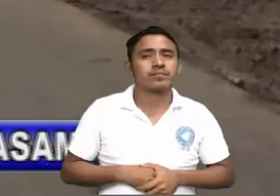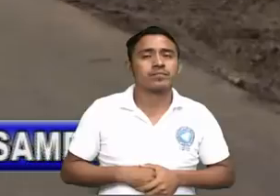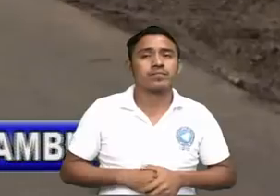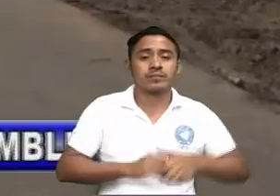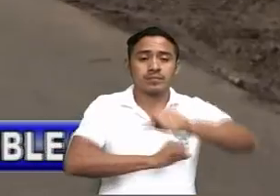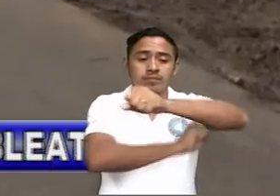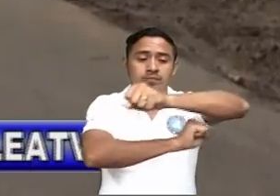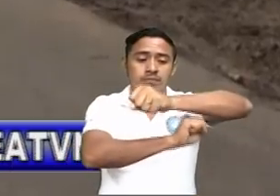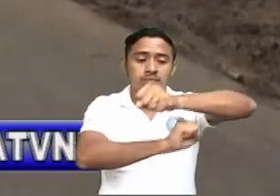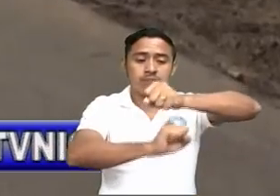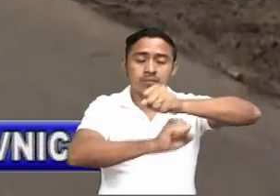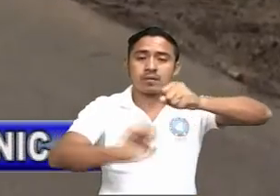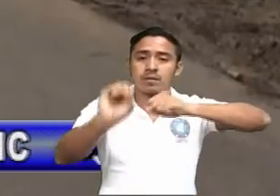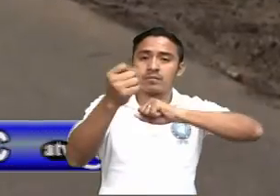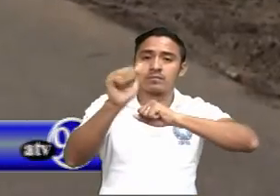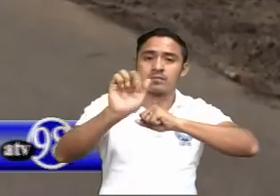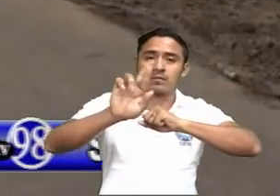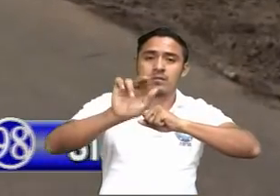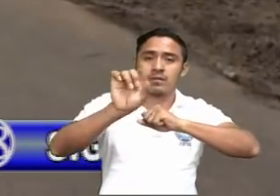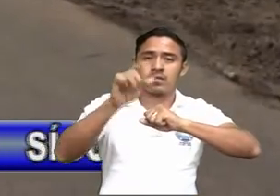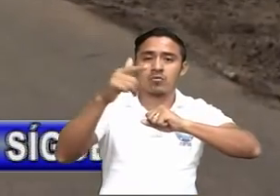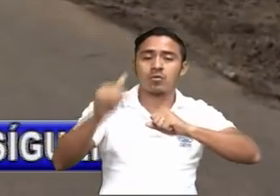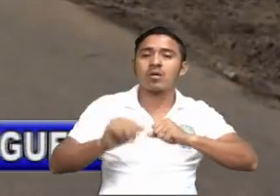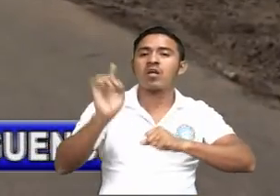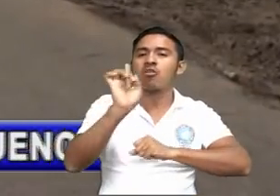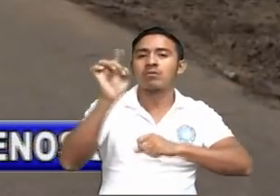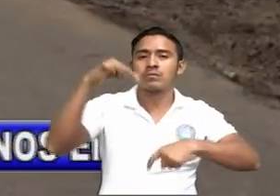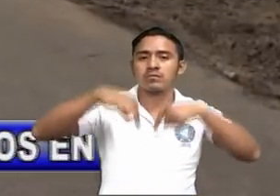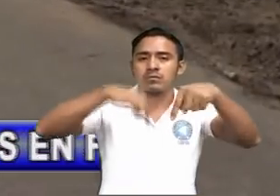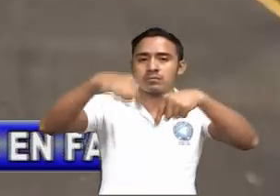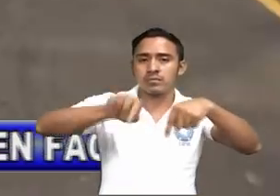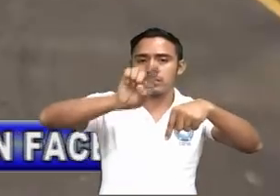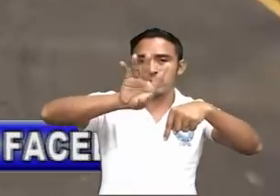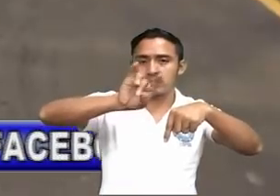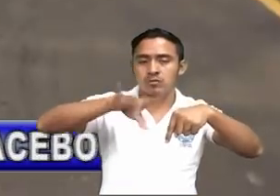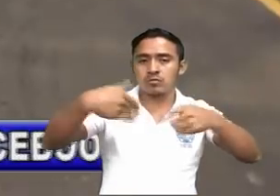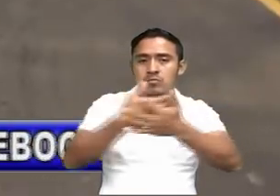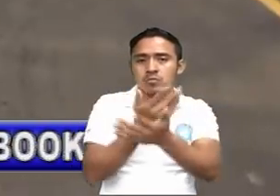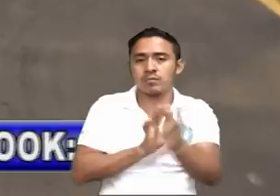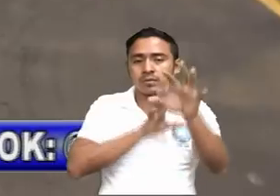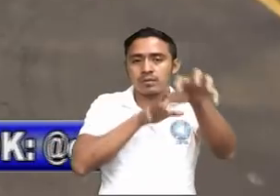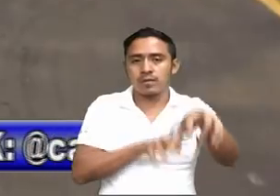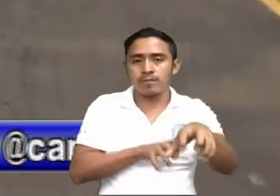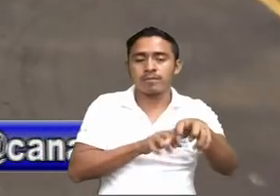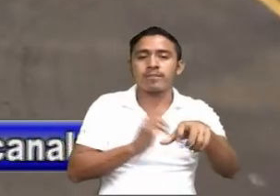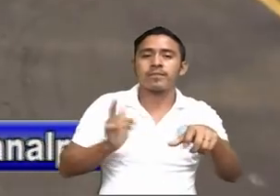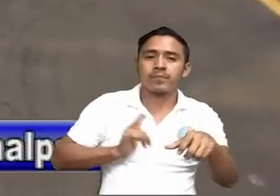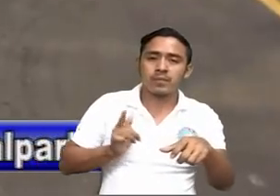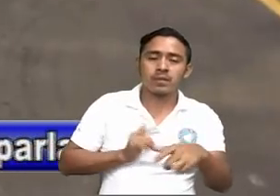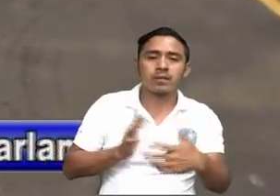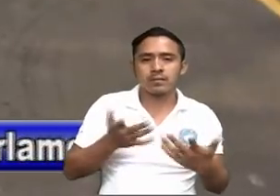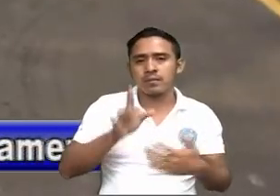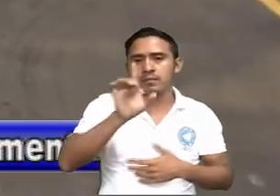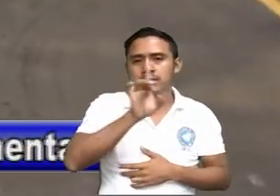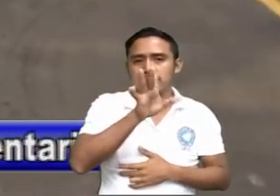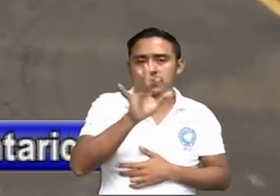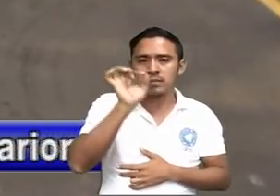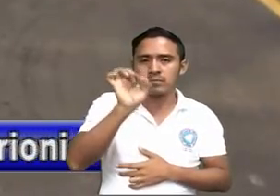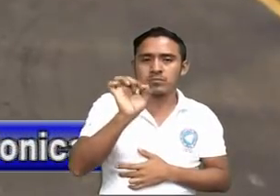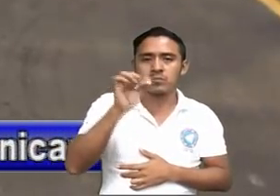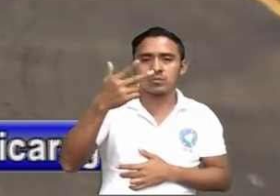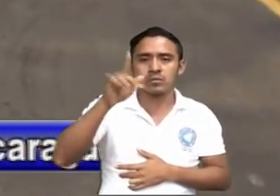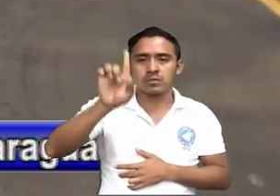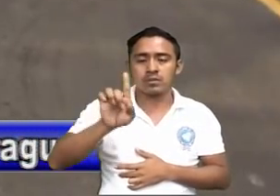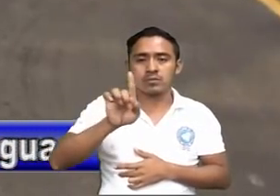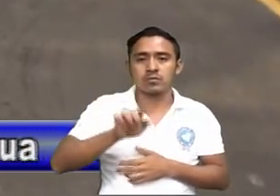El puente Saratoga se ubica a la altura del kilómetro 14 de la carretera Nueva León y cuenta con una longitud de 15.81 metros y